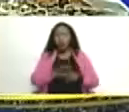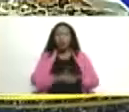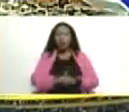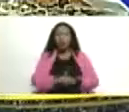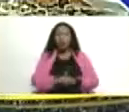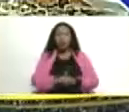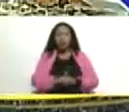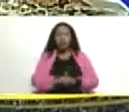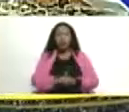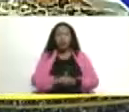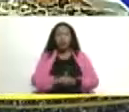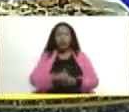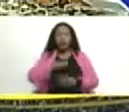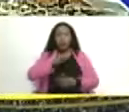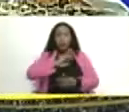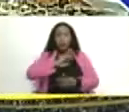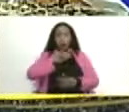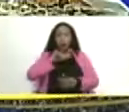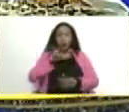para nuestra patria,